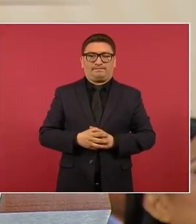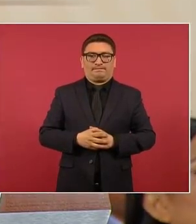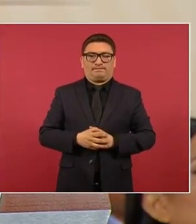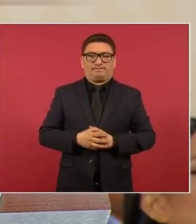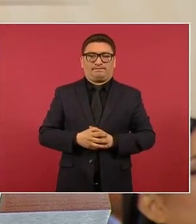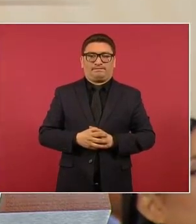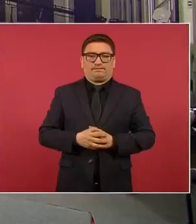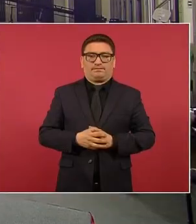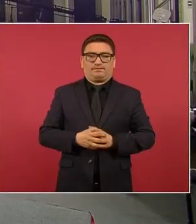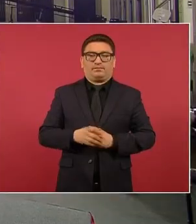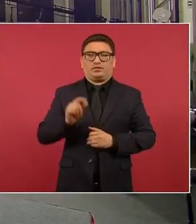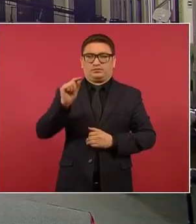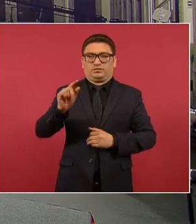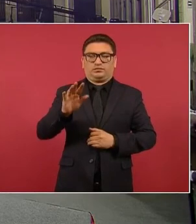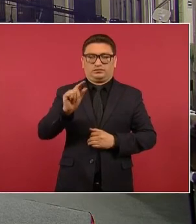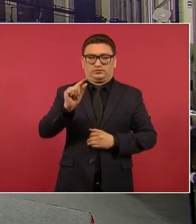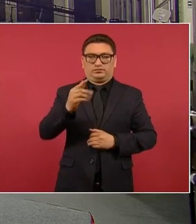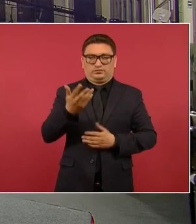A ver,